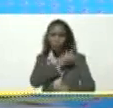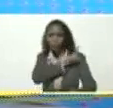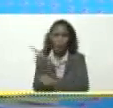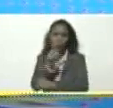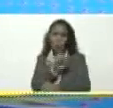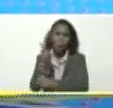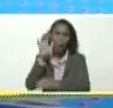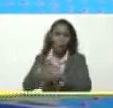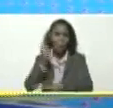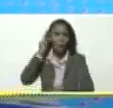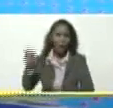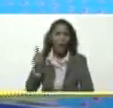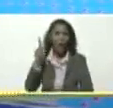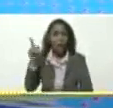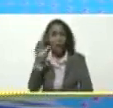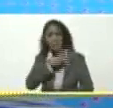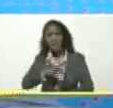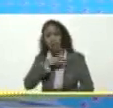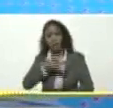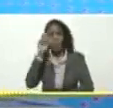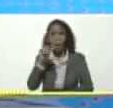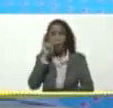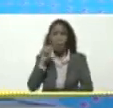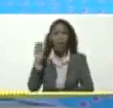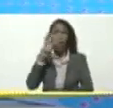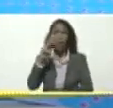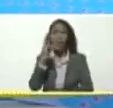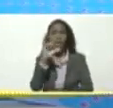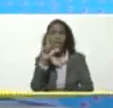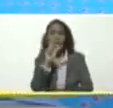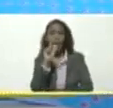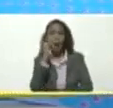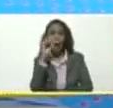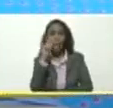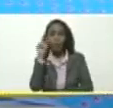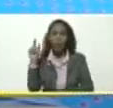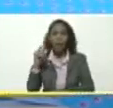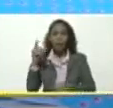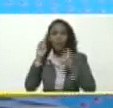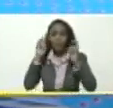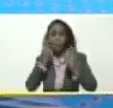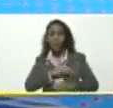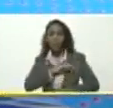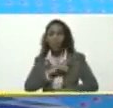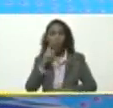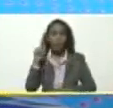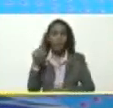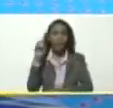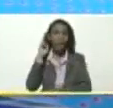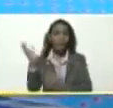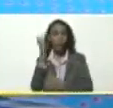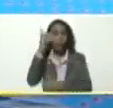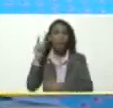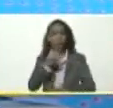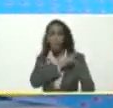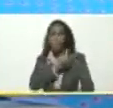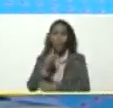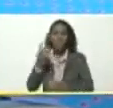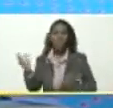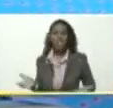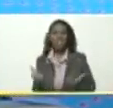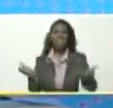incluyendo este señor William Sánchez, alias La Antorcha, que da la orden de quemar,